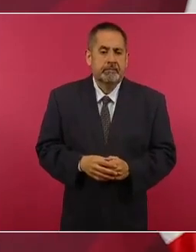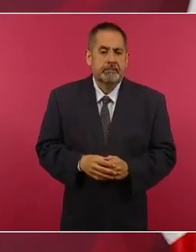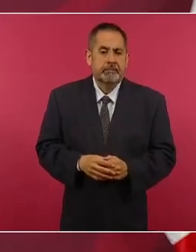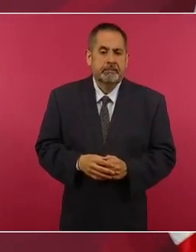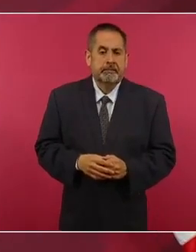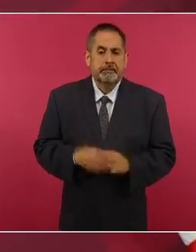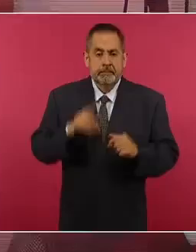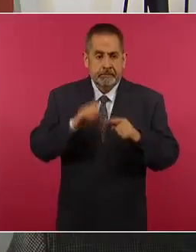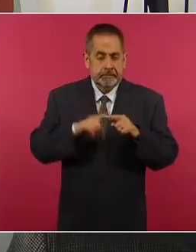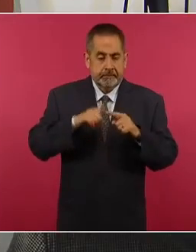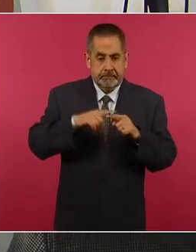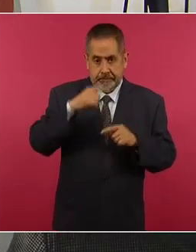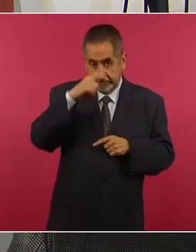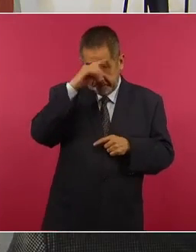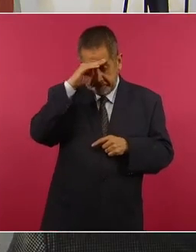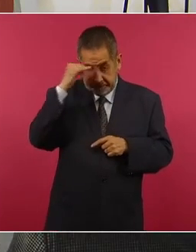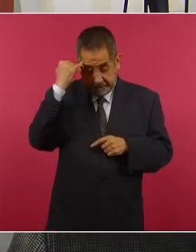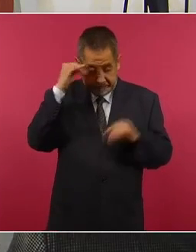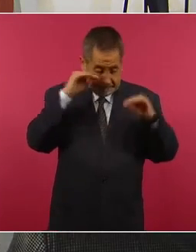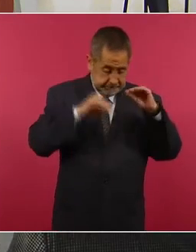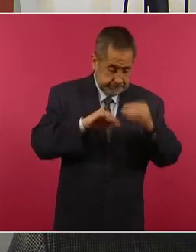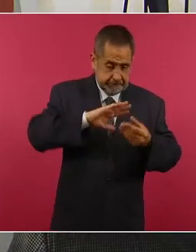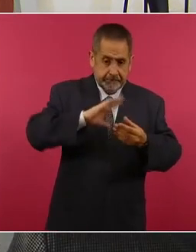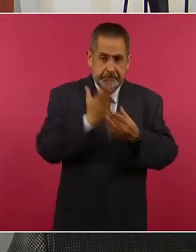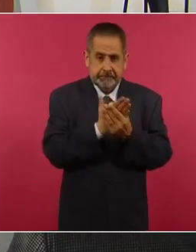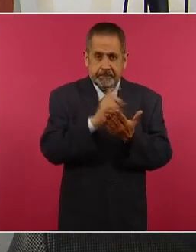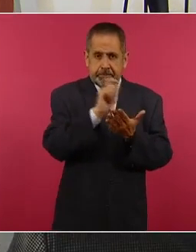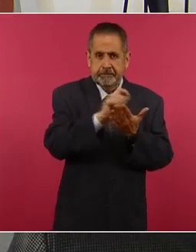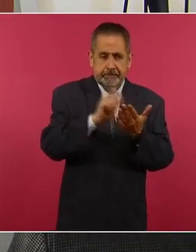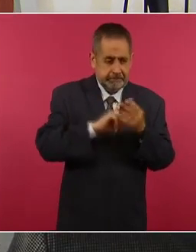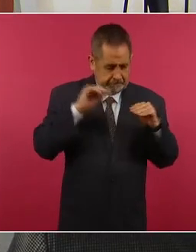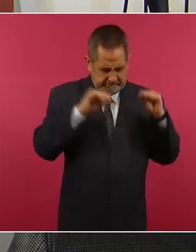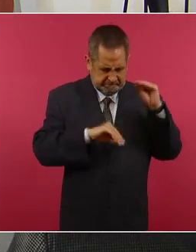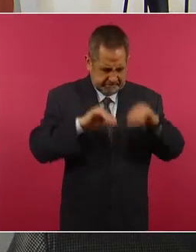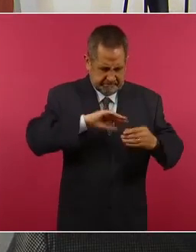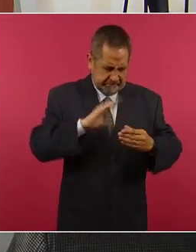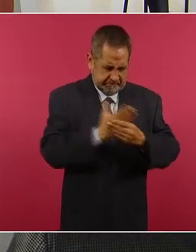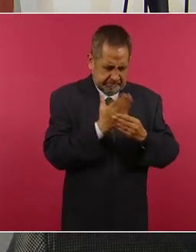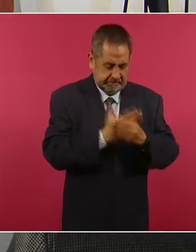Quienes armaron el expediente del general